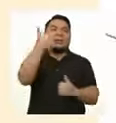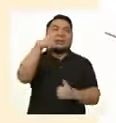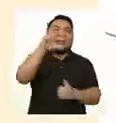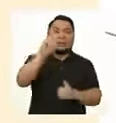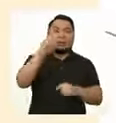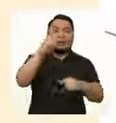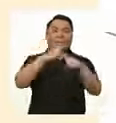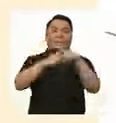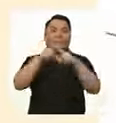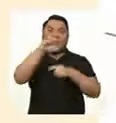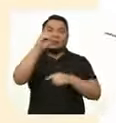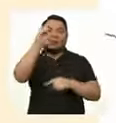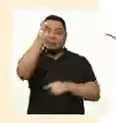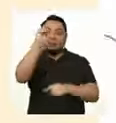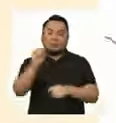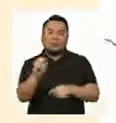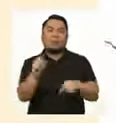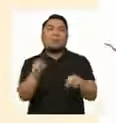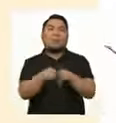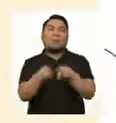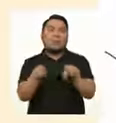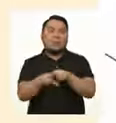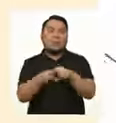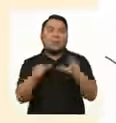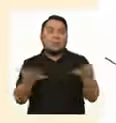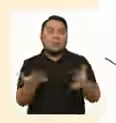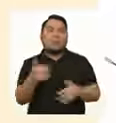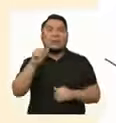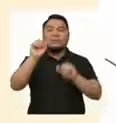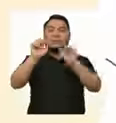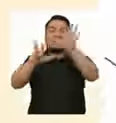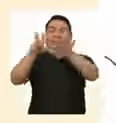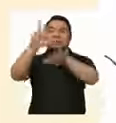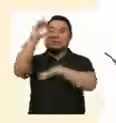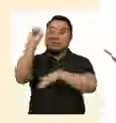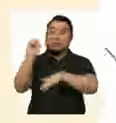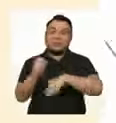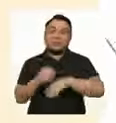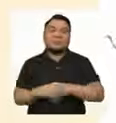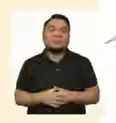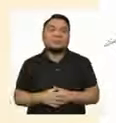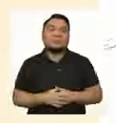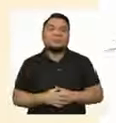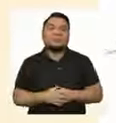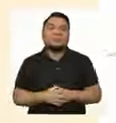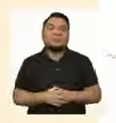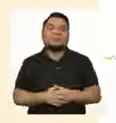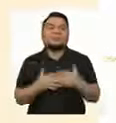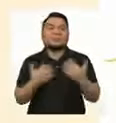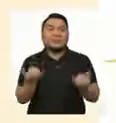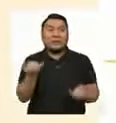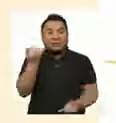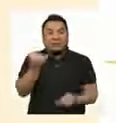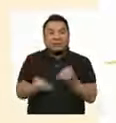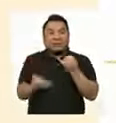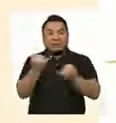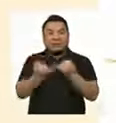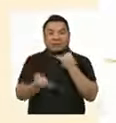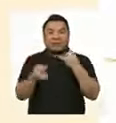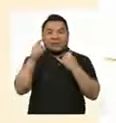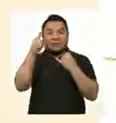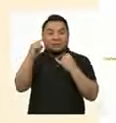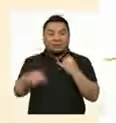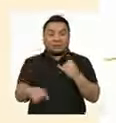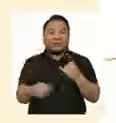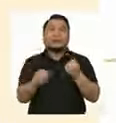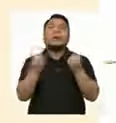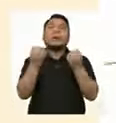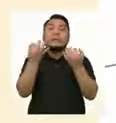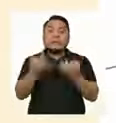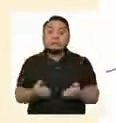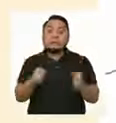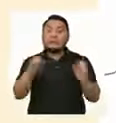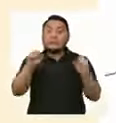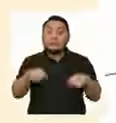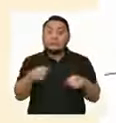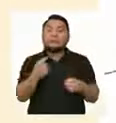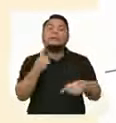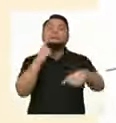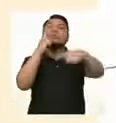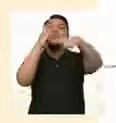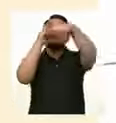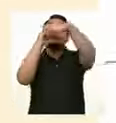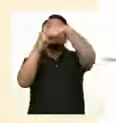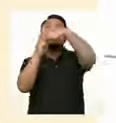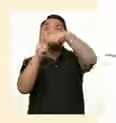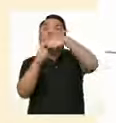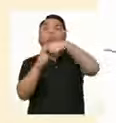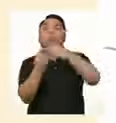por 100% es igual a 13%. Y finalmente, confirmamos sumados